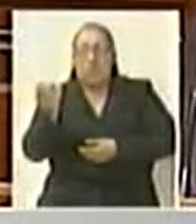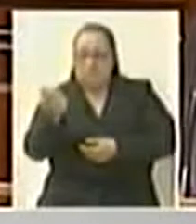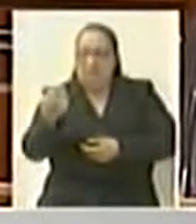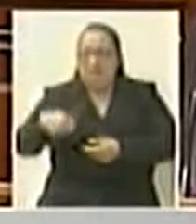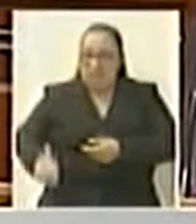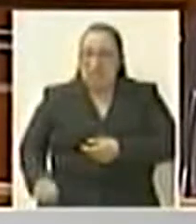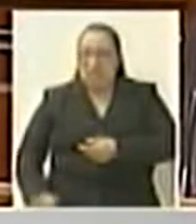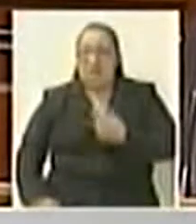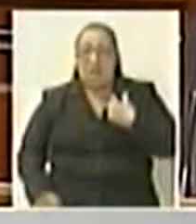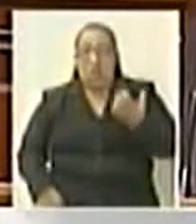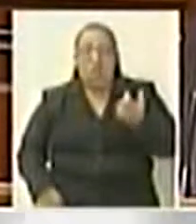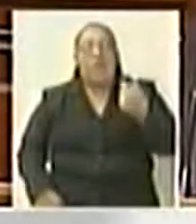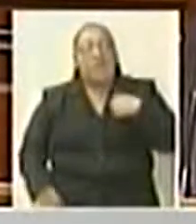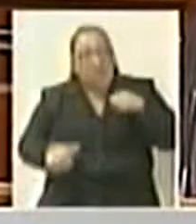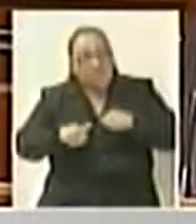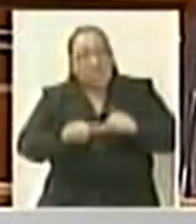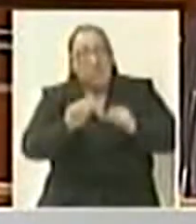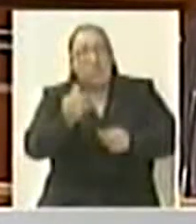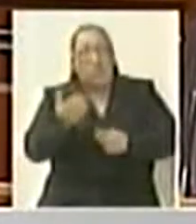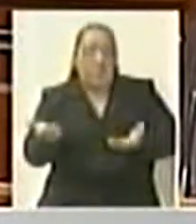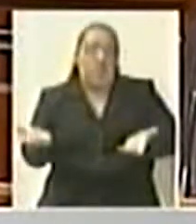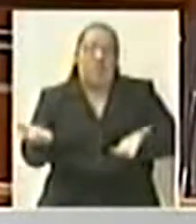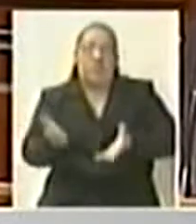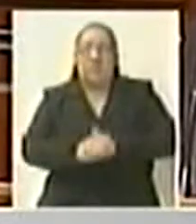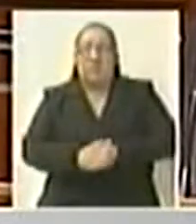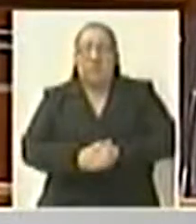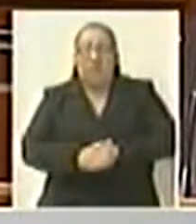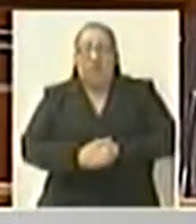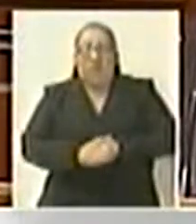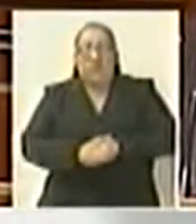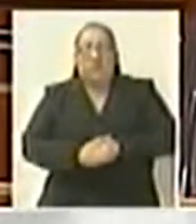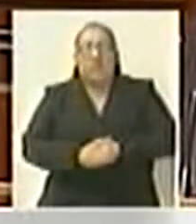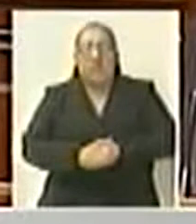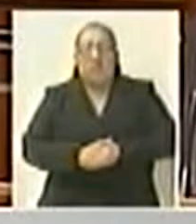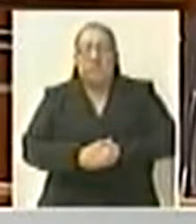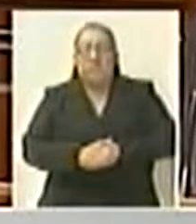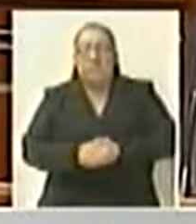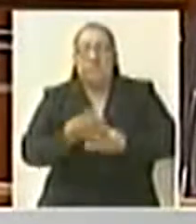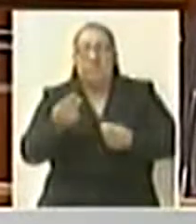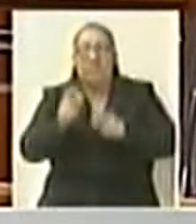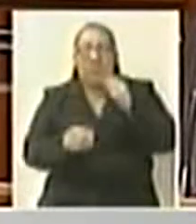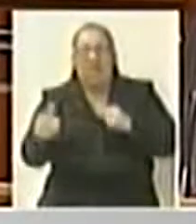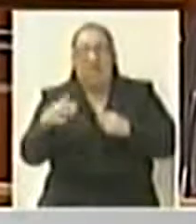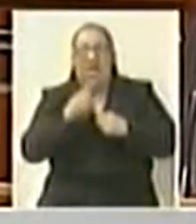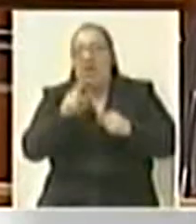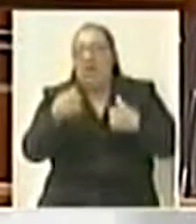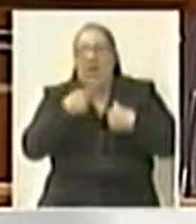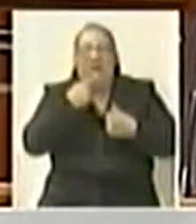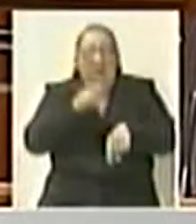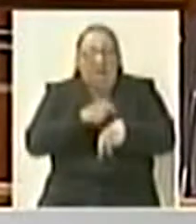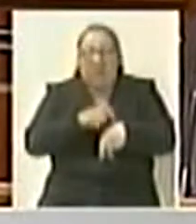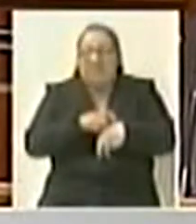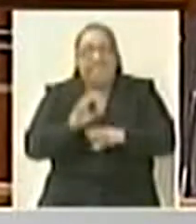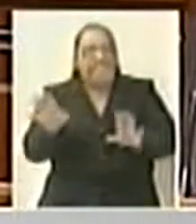y los que están jubilados, tener la pensión que se merecen. Porque muchos pescadores no tienen al